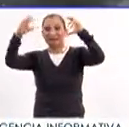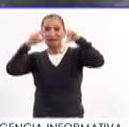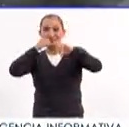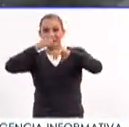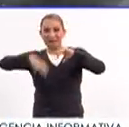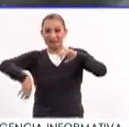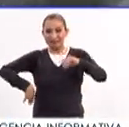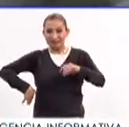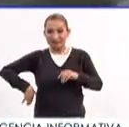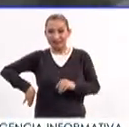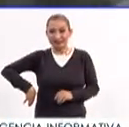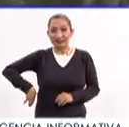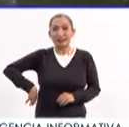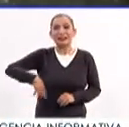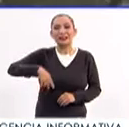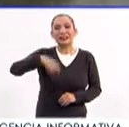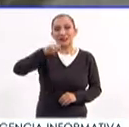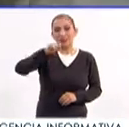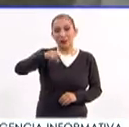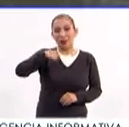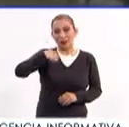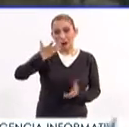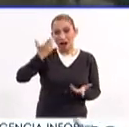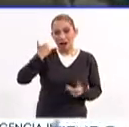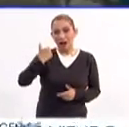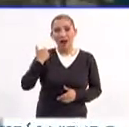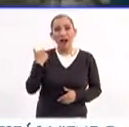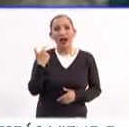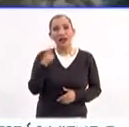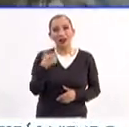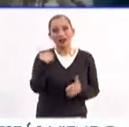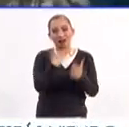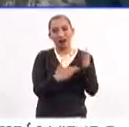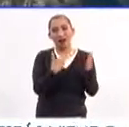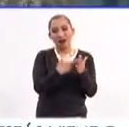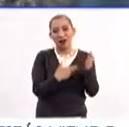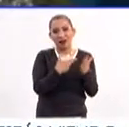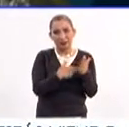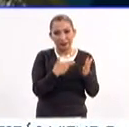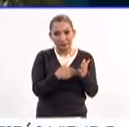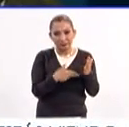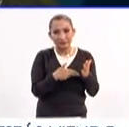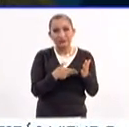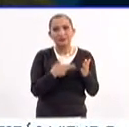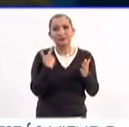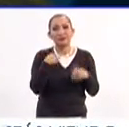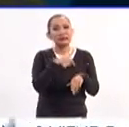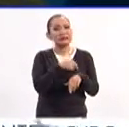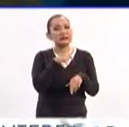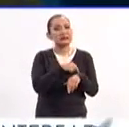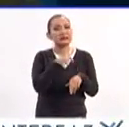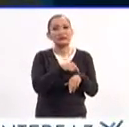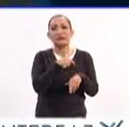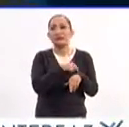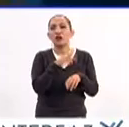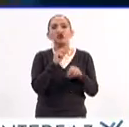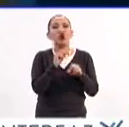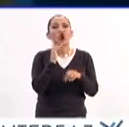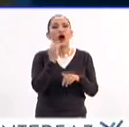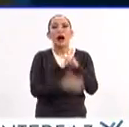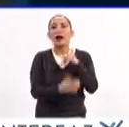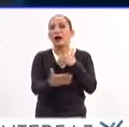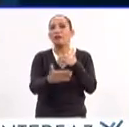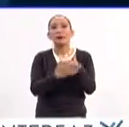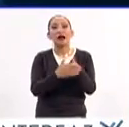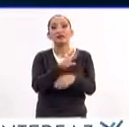decía, justamente como estaba ayer en un taller, el tiempo no es que se esté acabando,